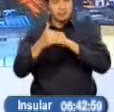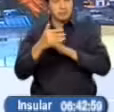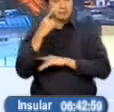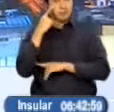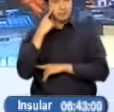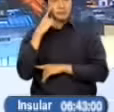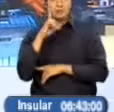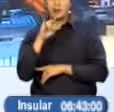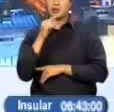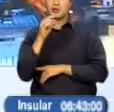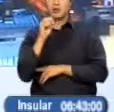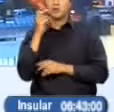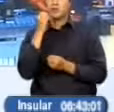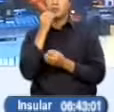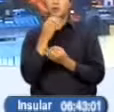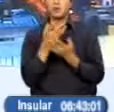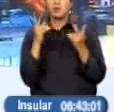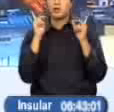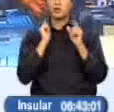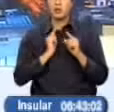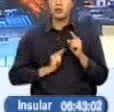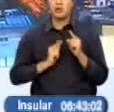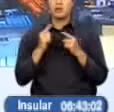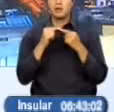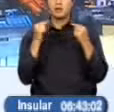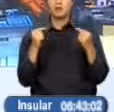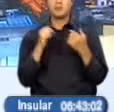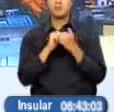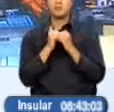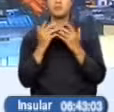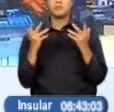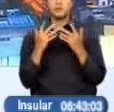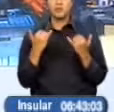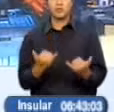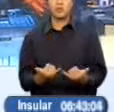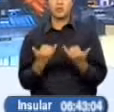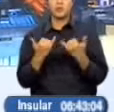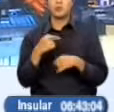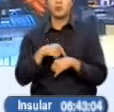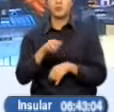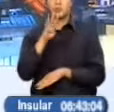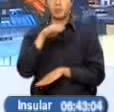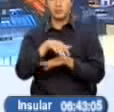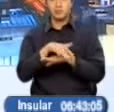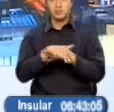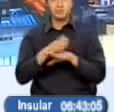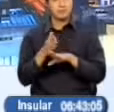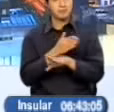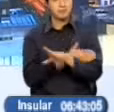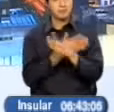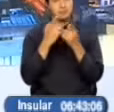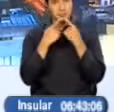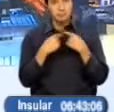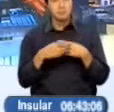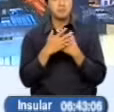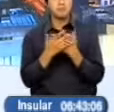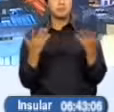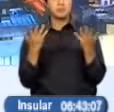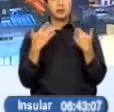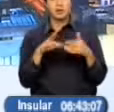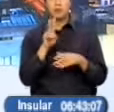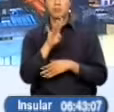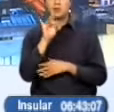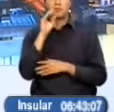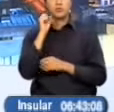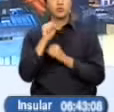estará con nosotros diego valencia para contarnos los detalles del encuentro deportivo que se realizará hoy a las 4 de la tarde pero antes le contamos también que se cumplieron